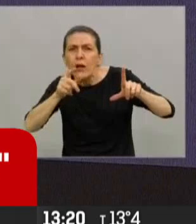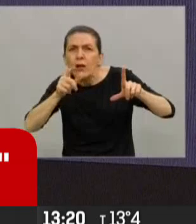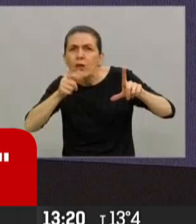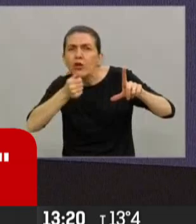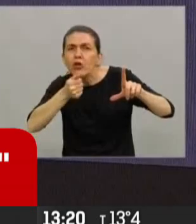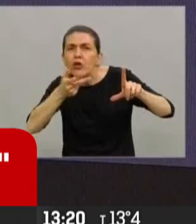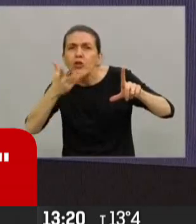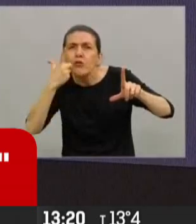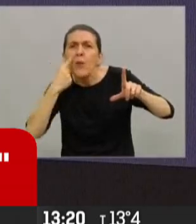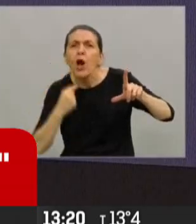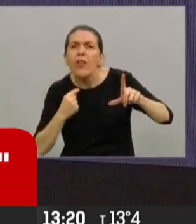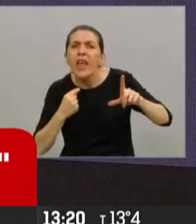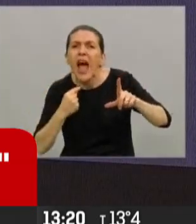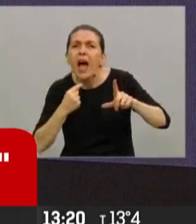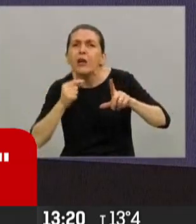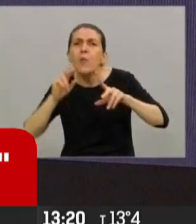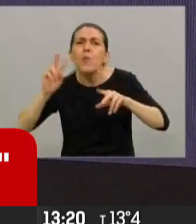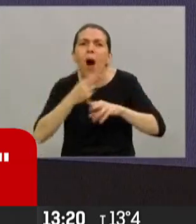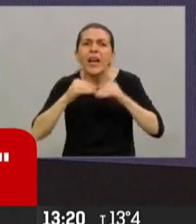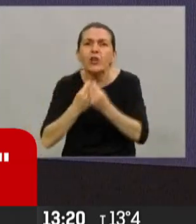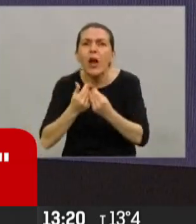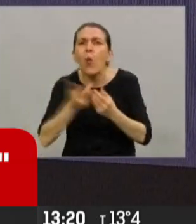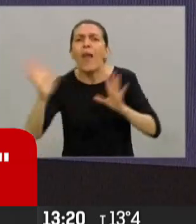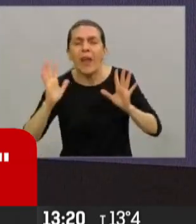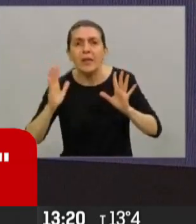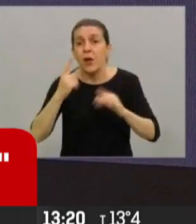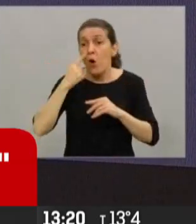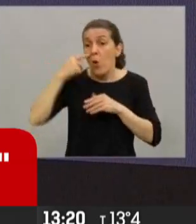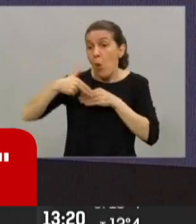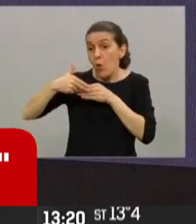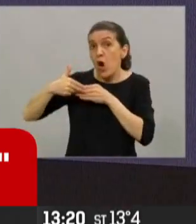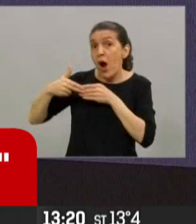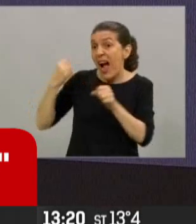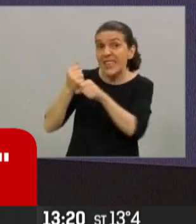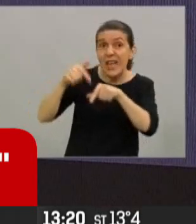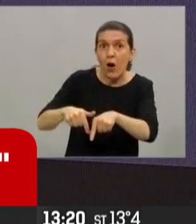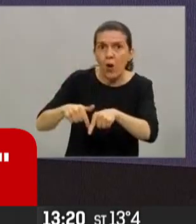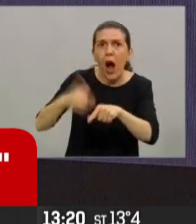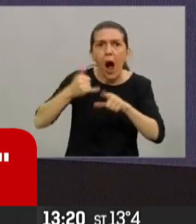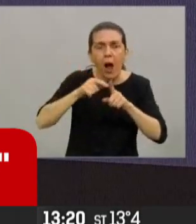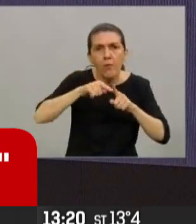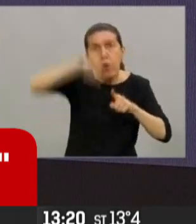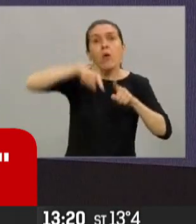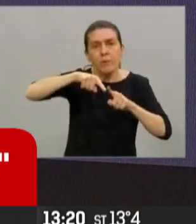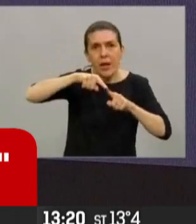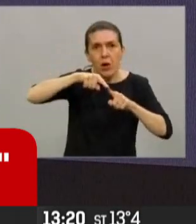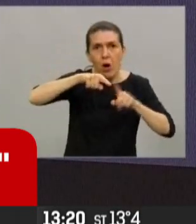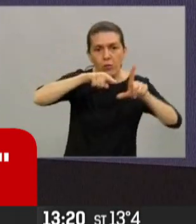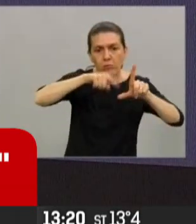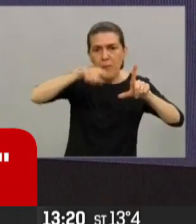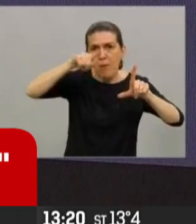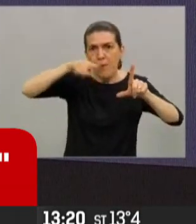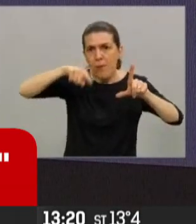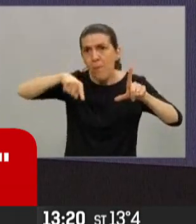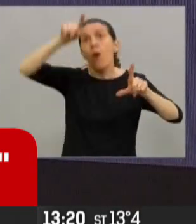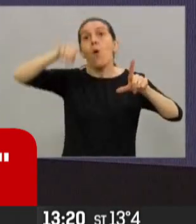día a día. Y efectivamente, desde junio en adelante, ha habido un pico de